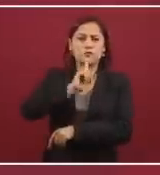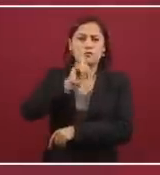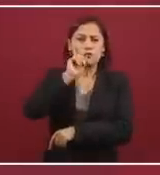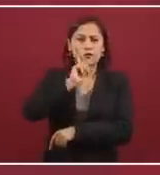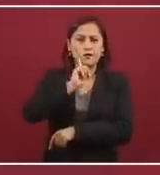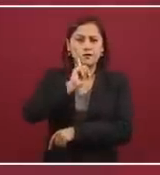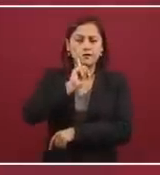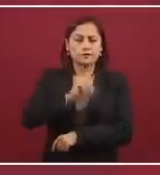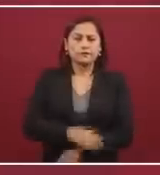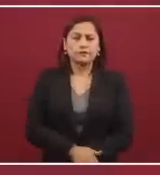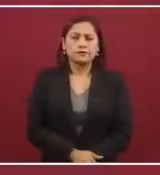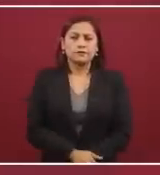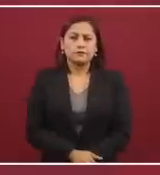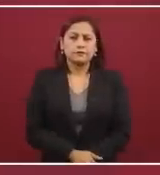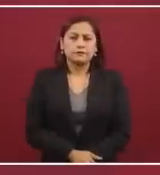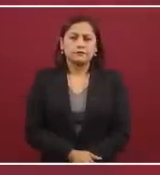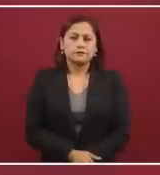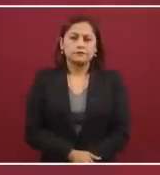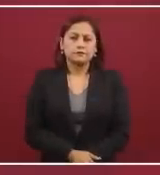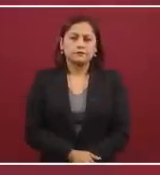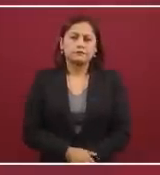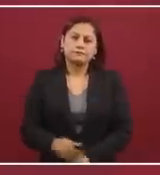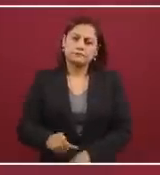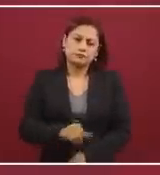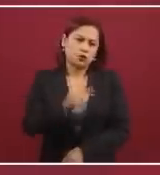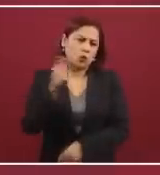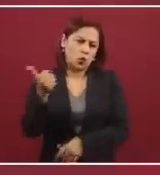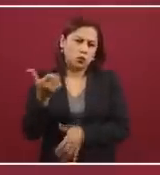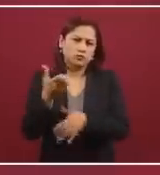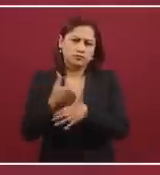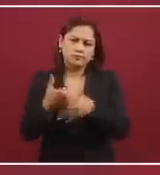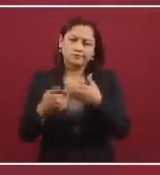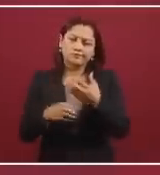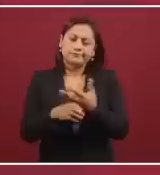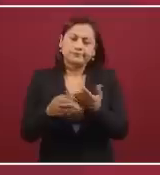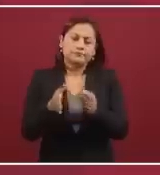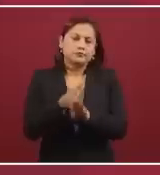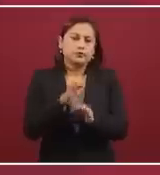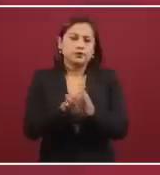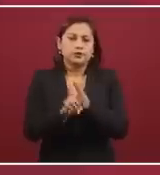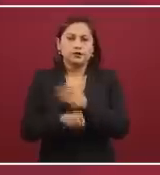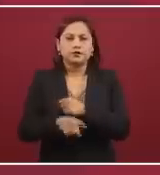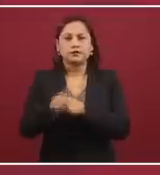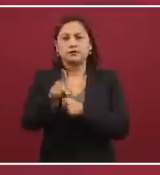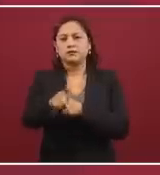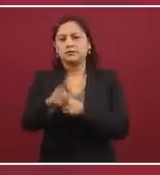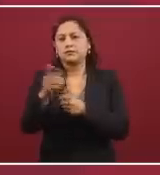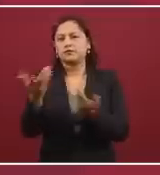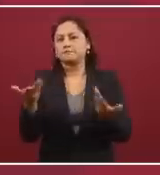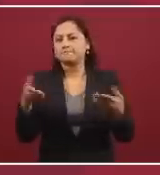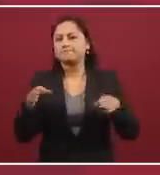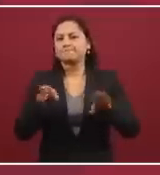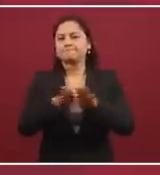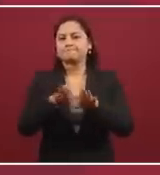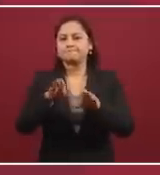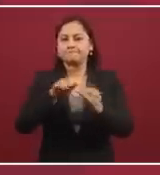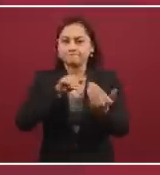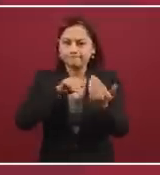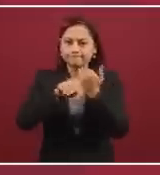más lo de las tomas de carreteras de calles eso